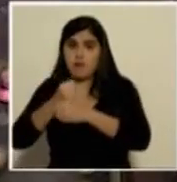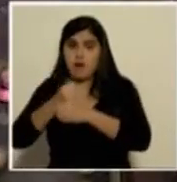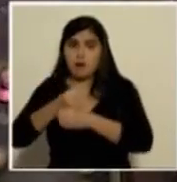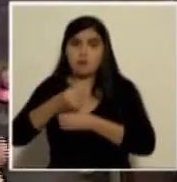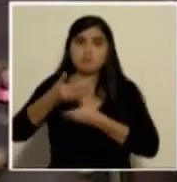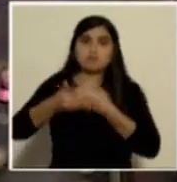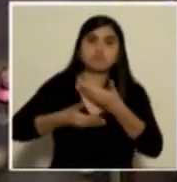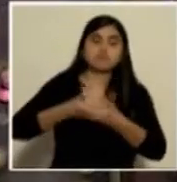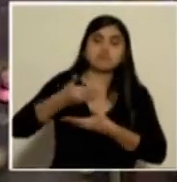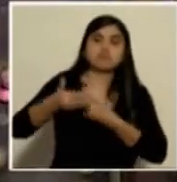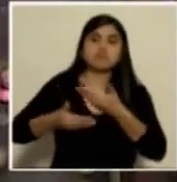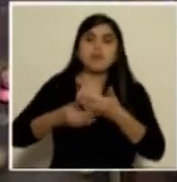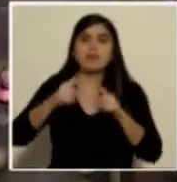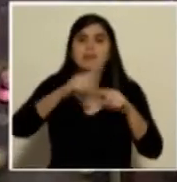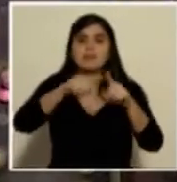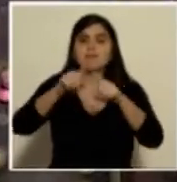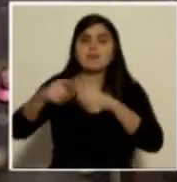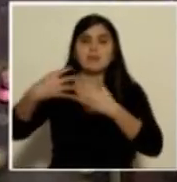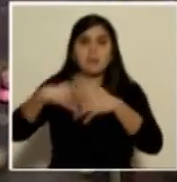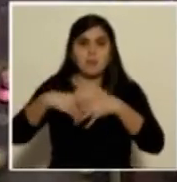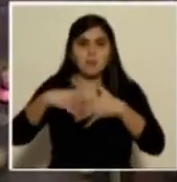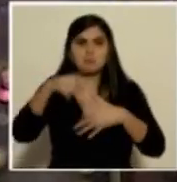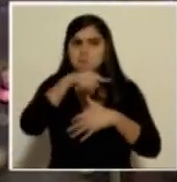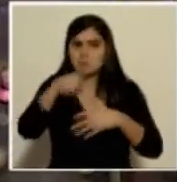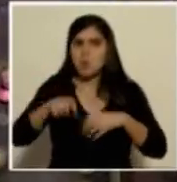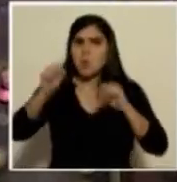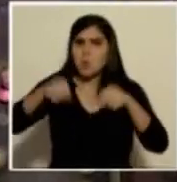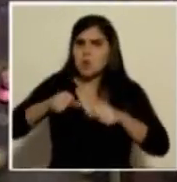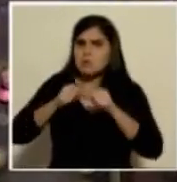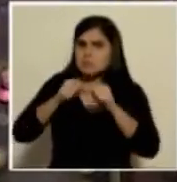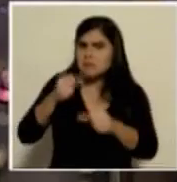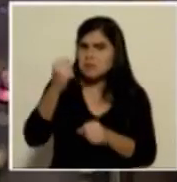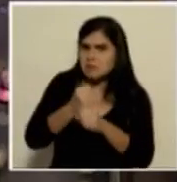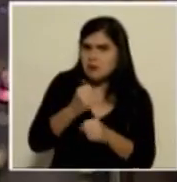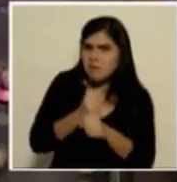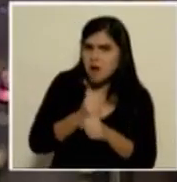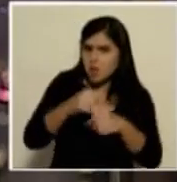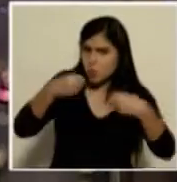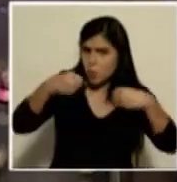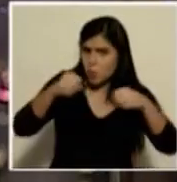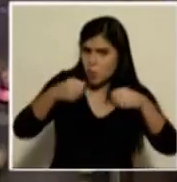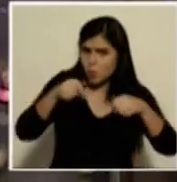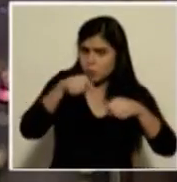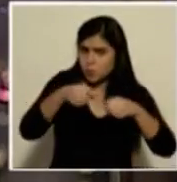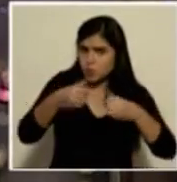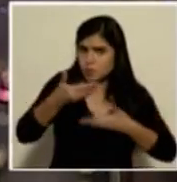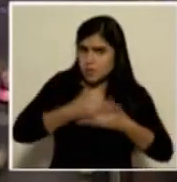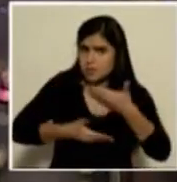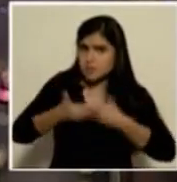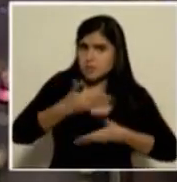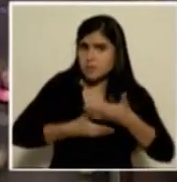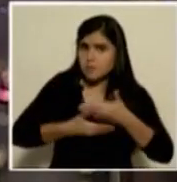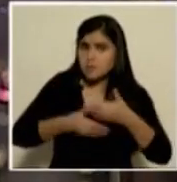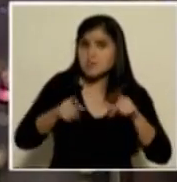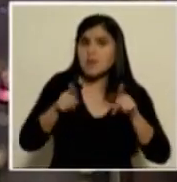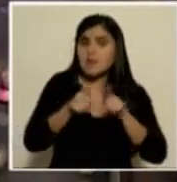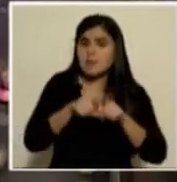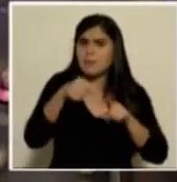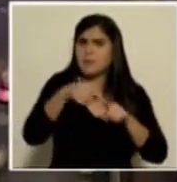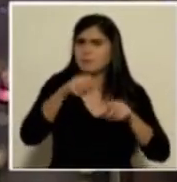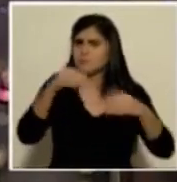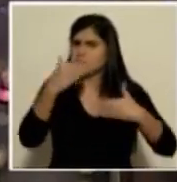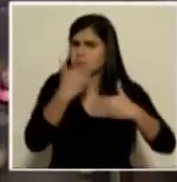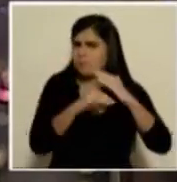de diferentes empresas pueden seguir funcionando o para las motos en esos servicios también van a haber restricciones.